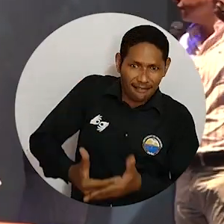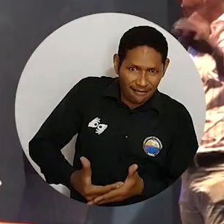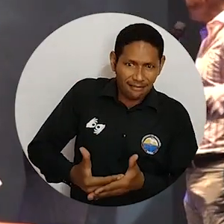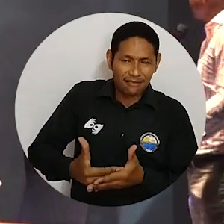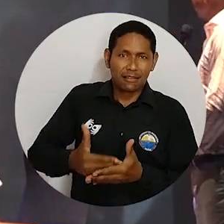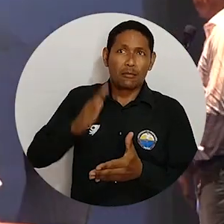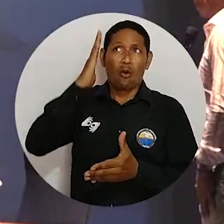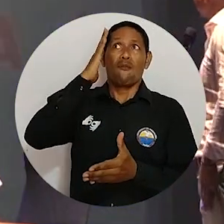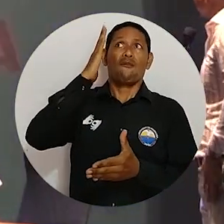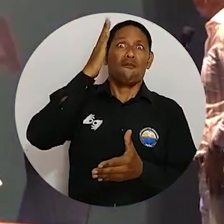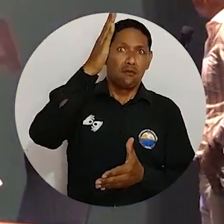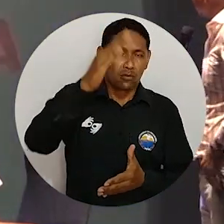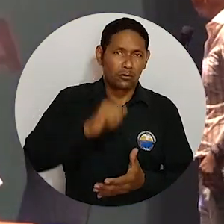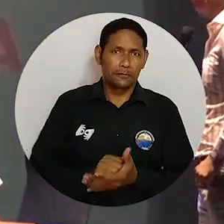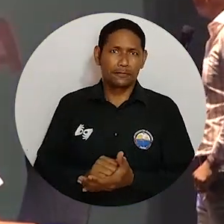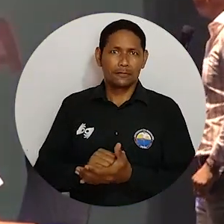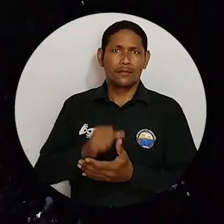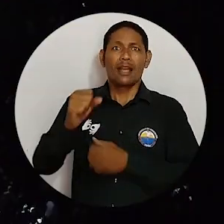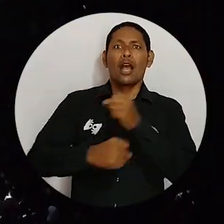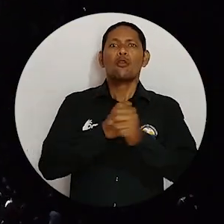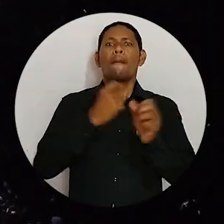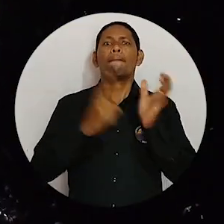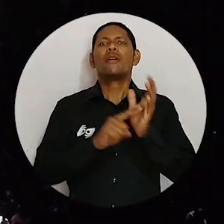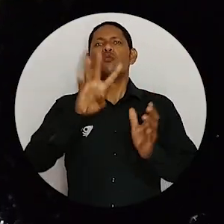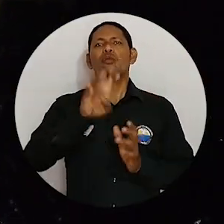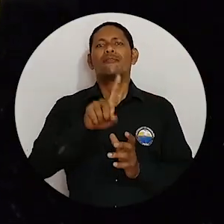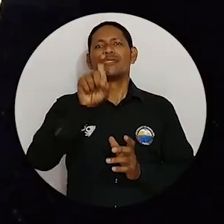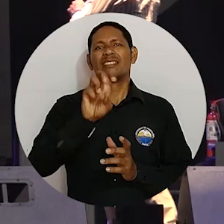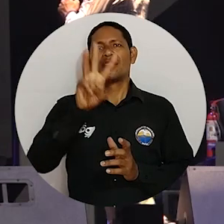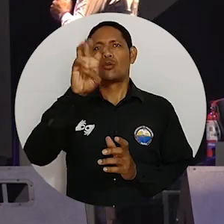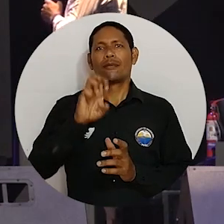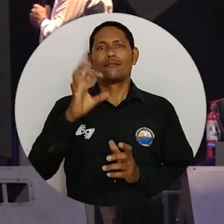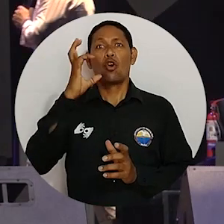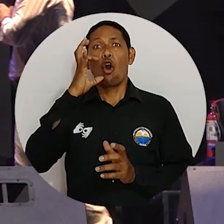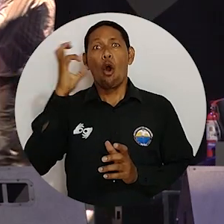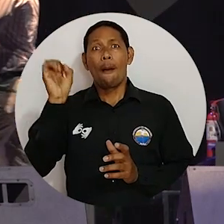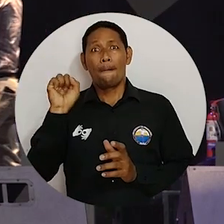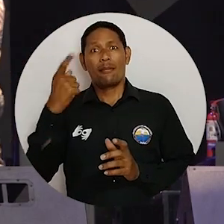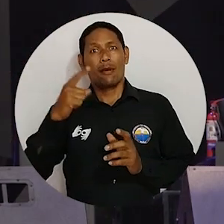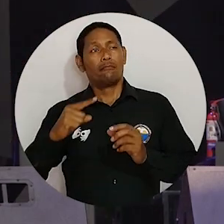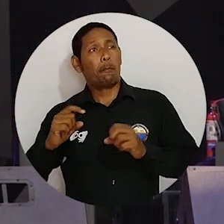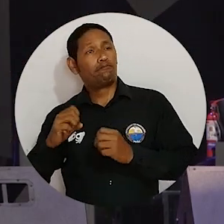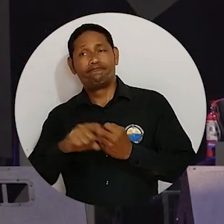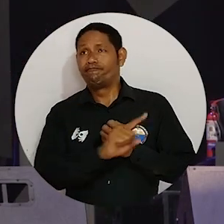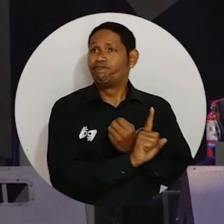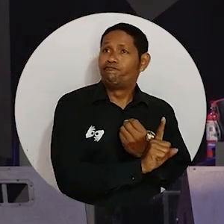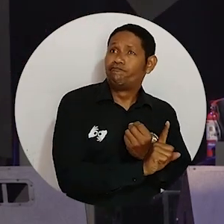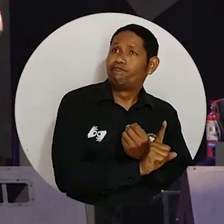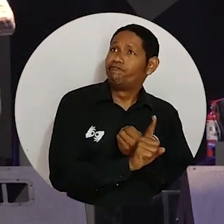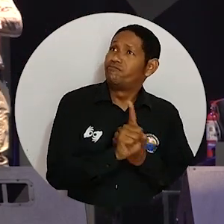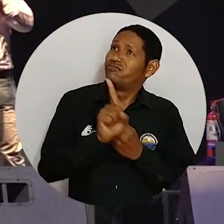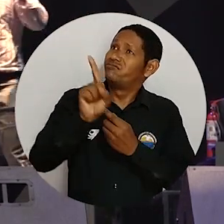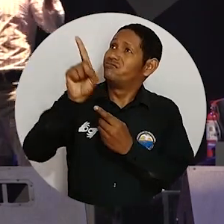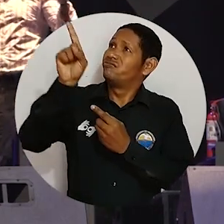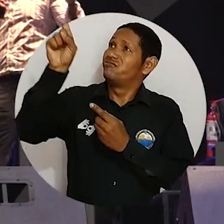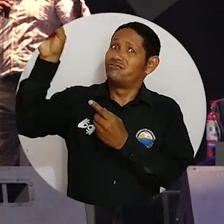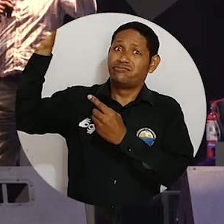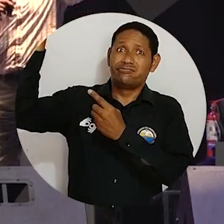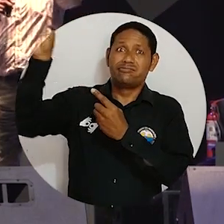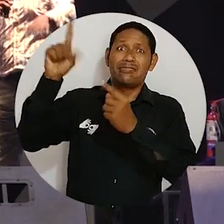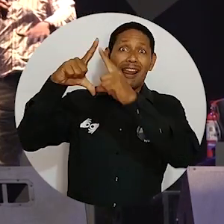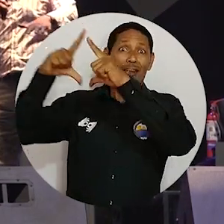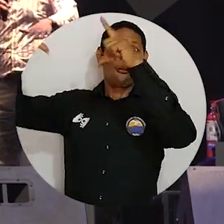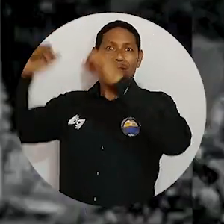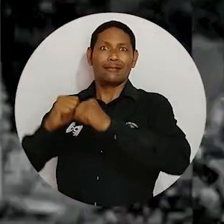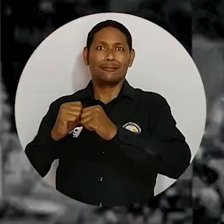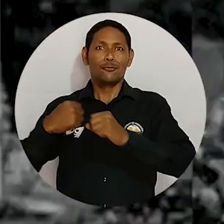6 décadas y proyectó el futuro de la alma mater en su centenario. 1969 llega el hombre a la luna y nosotros llegamos al año